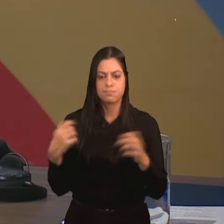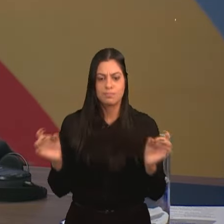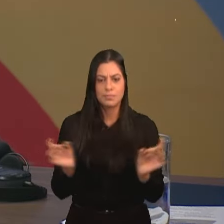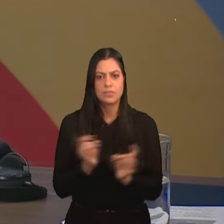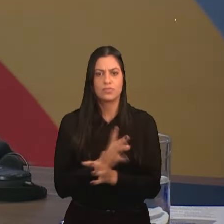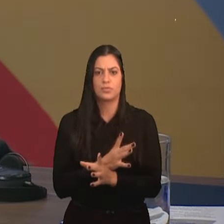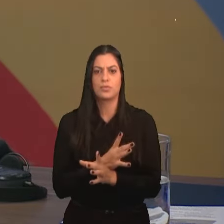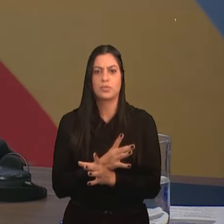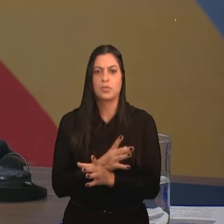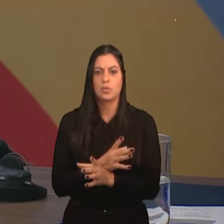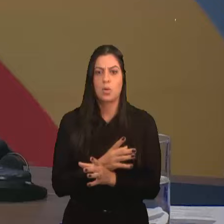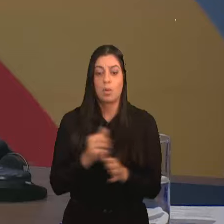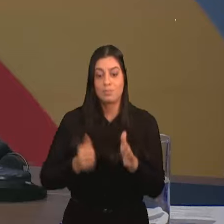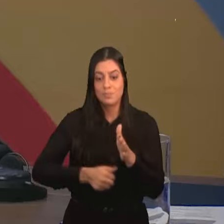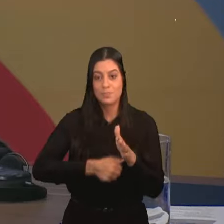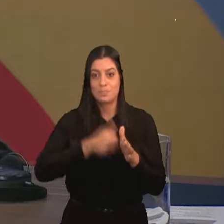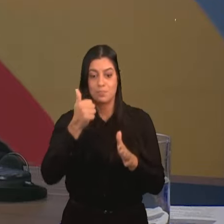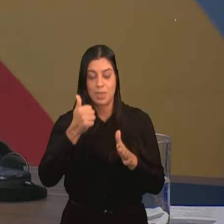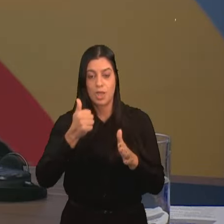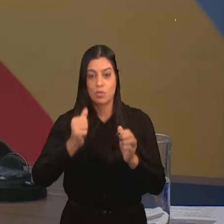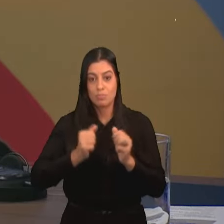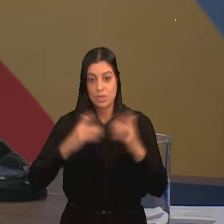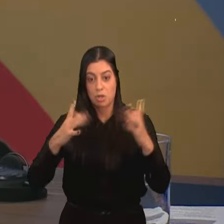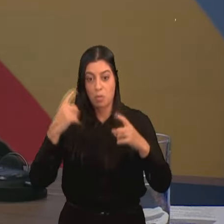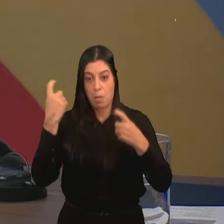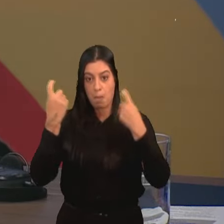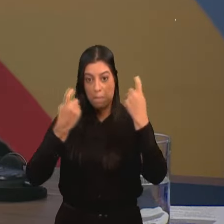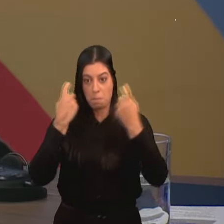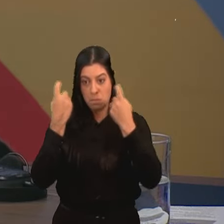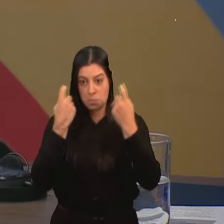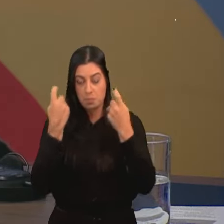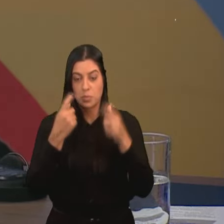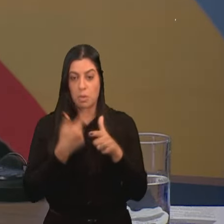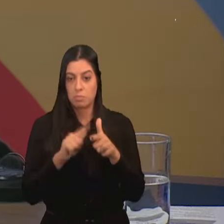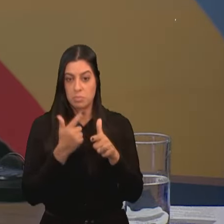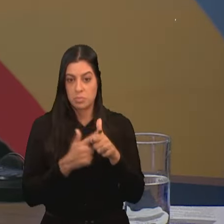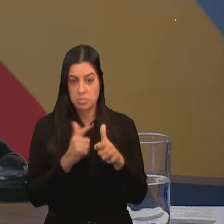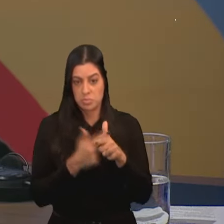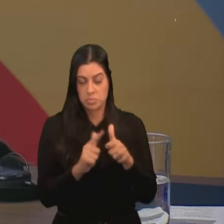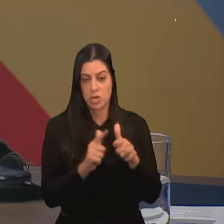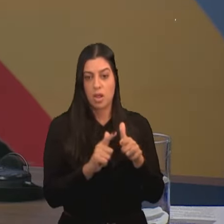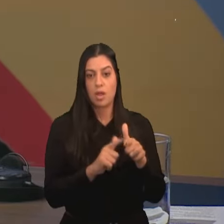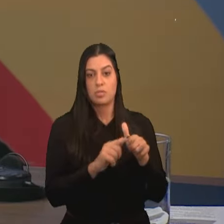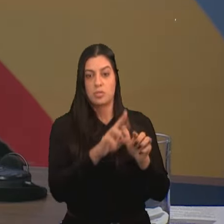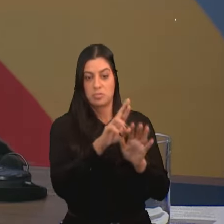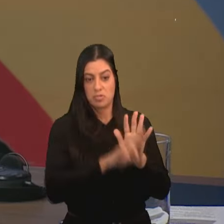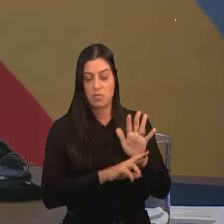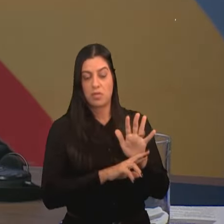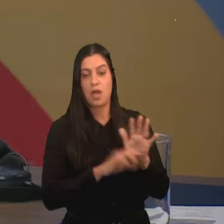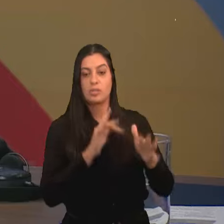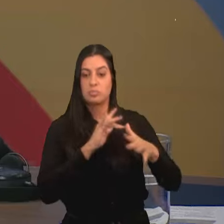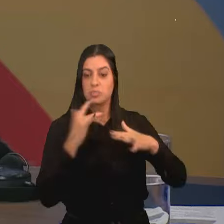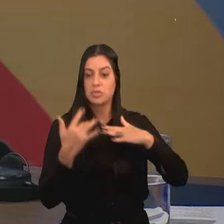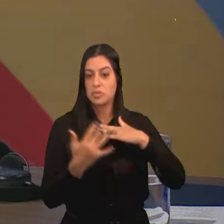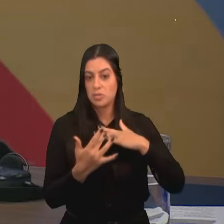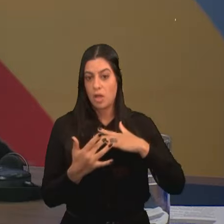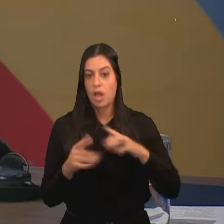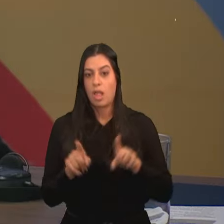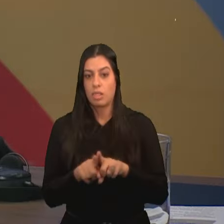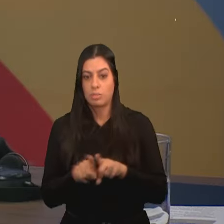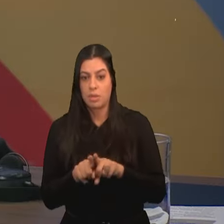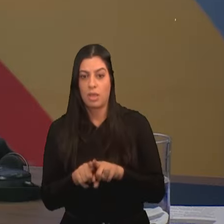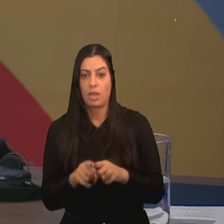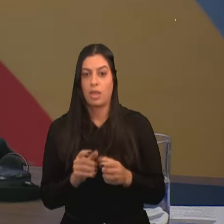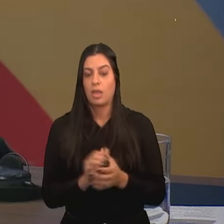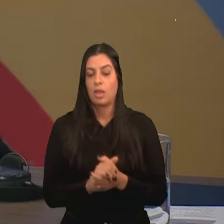ni, yo diría, un primer gran problema, que es el primer gran eje, que es el eje de la regulación de las plataformas, que es el